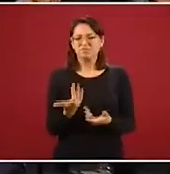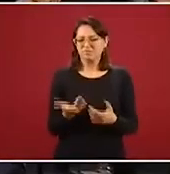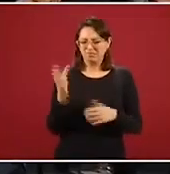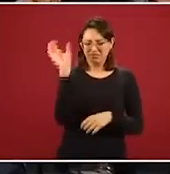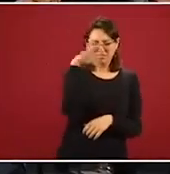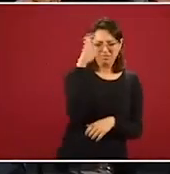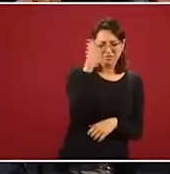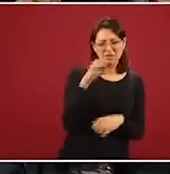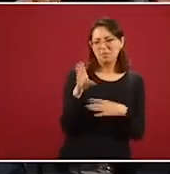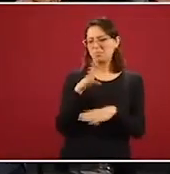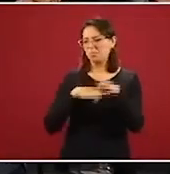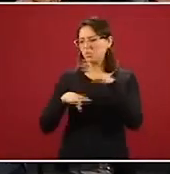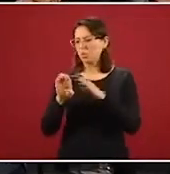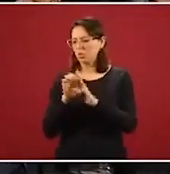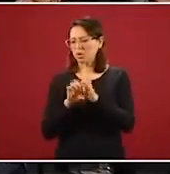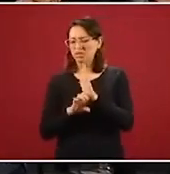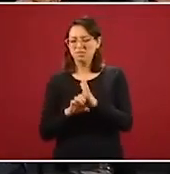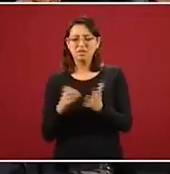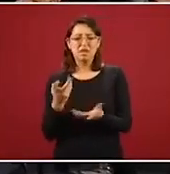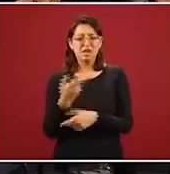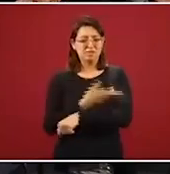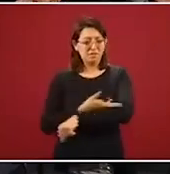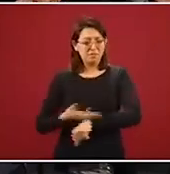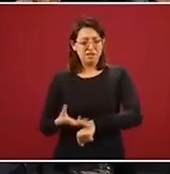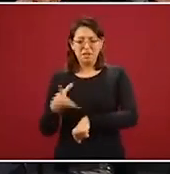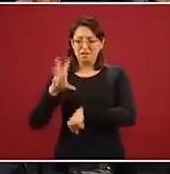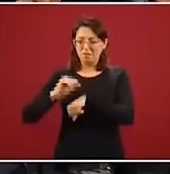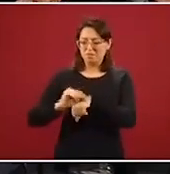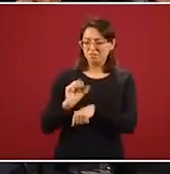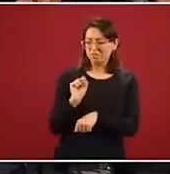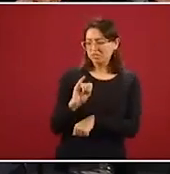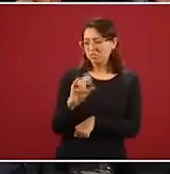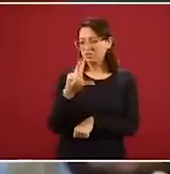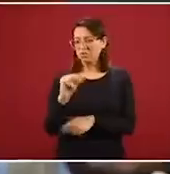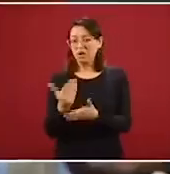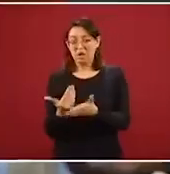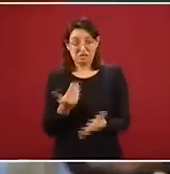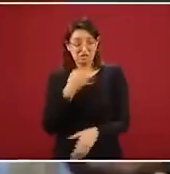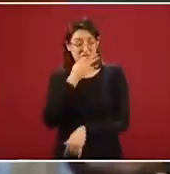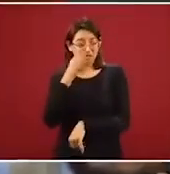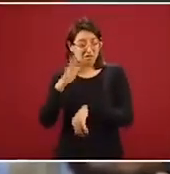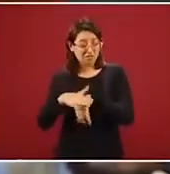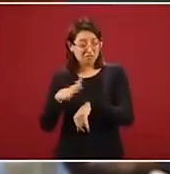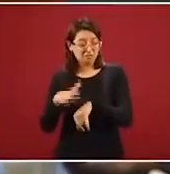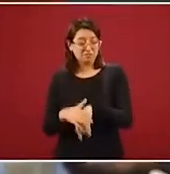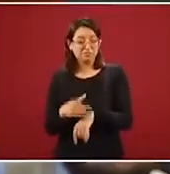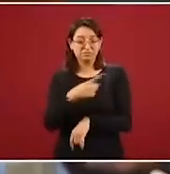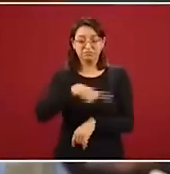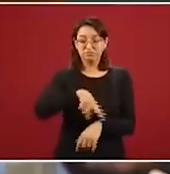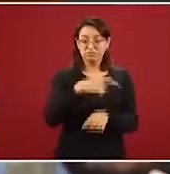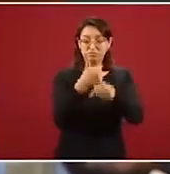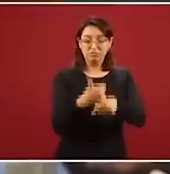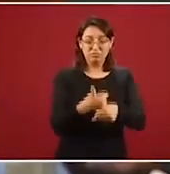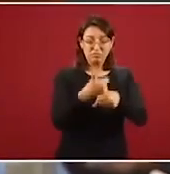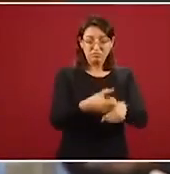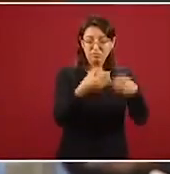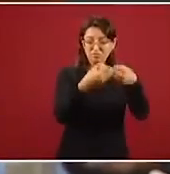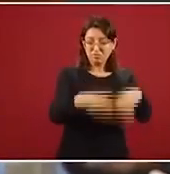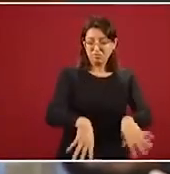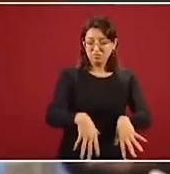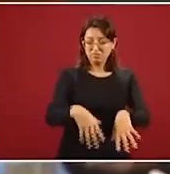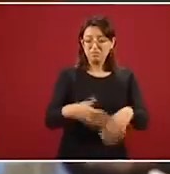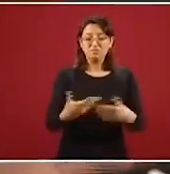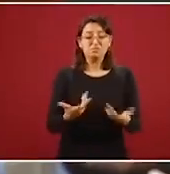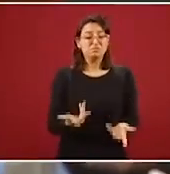no carta de consentimiento o carta de información a las víctimas, porque son víctimas.